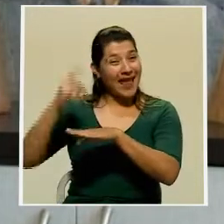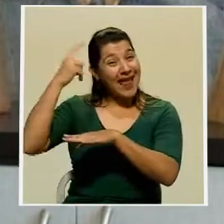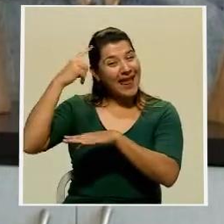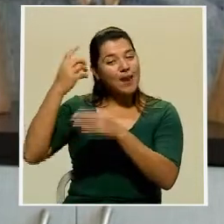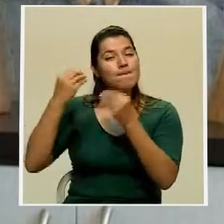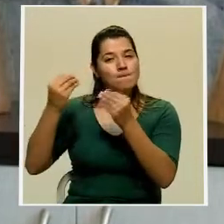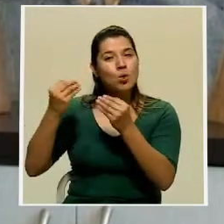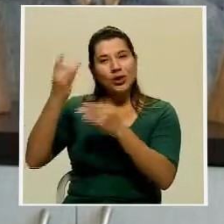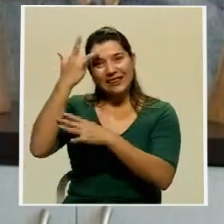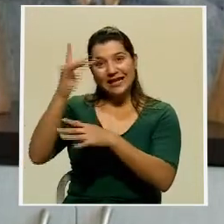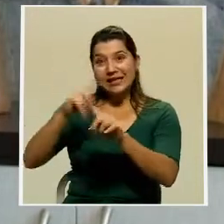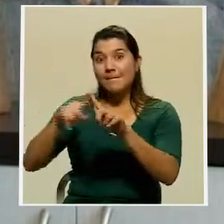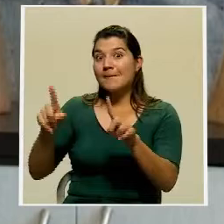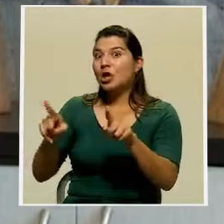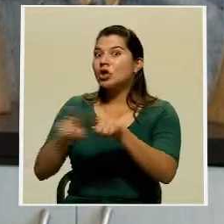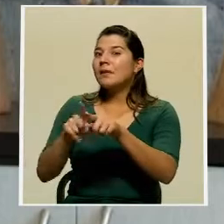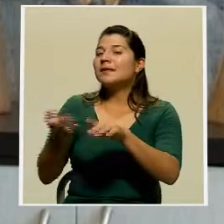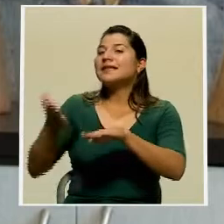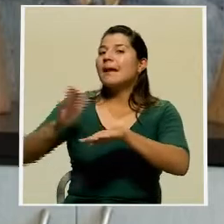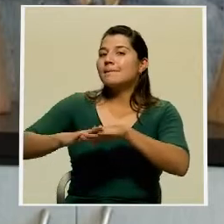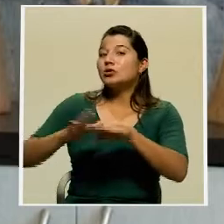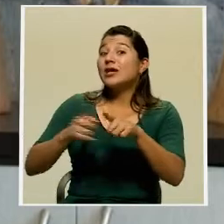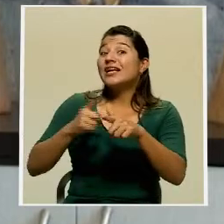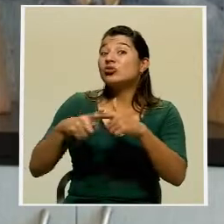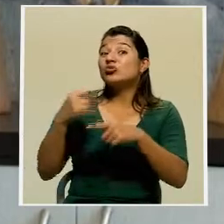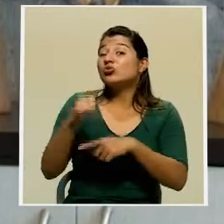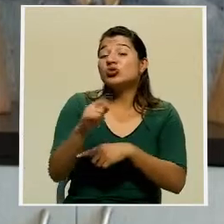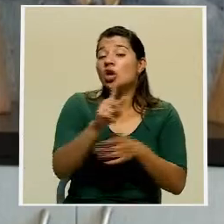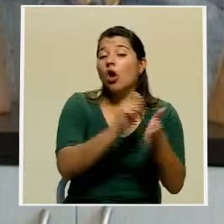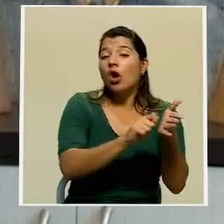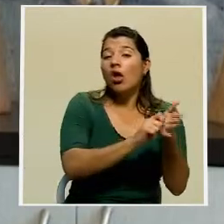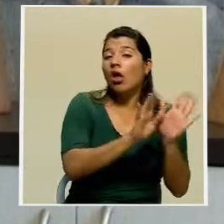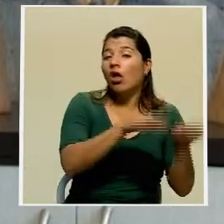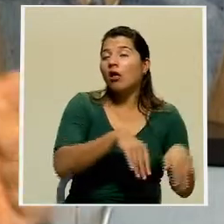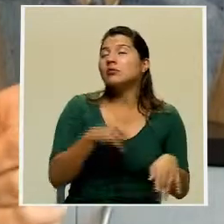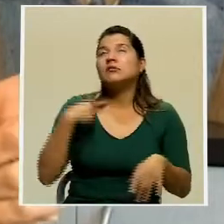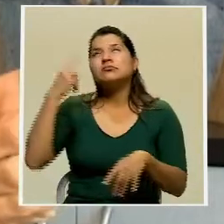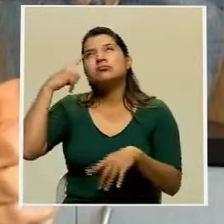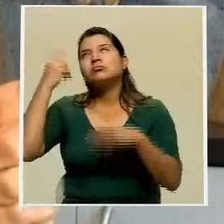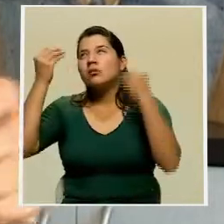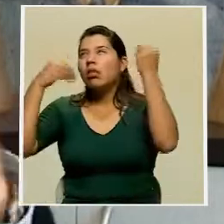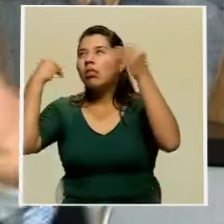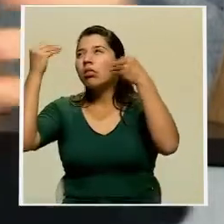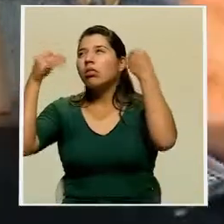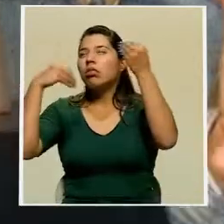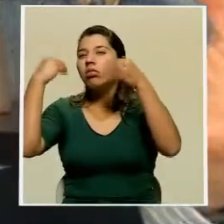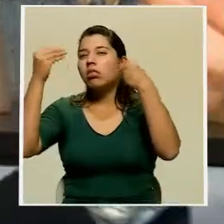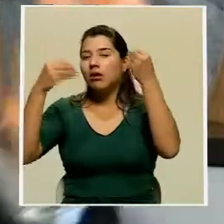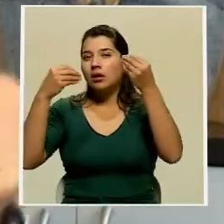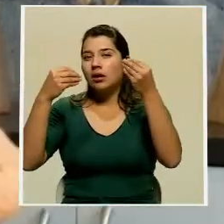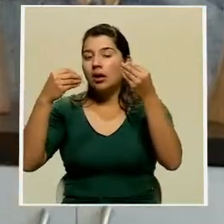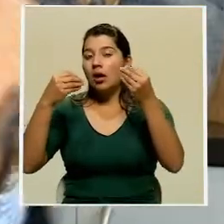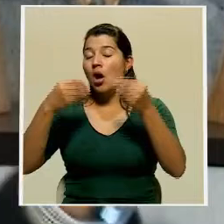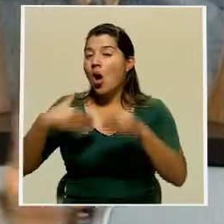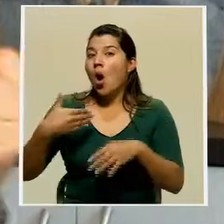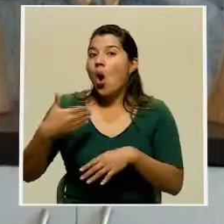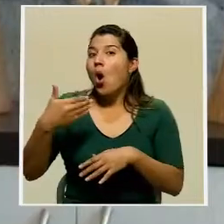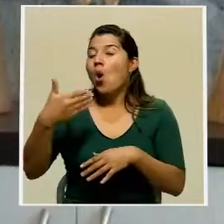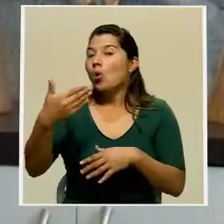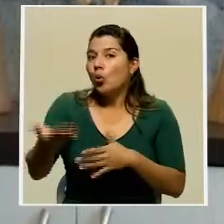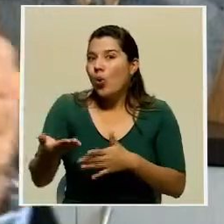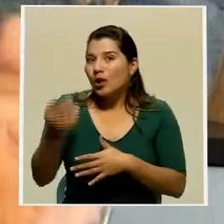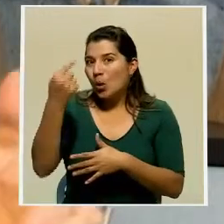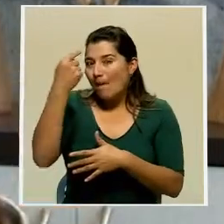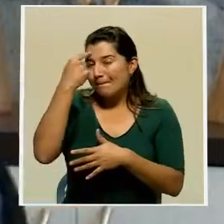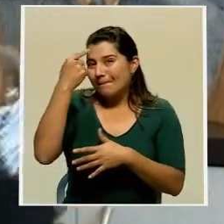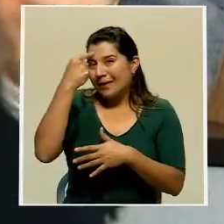pero es muy tramposo, ¿verdad? Entonces, si usted lo hace mental, cuando se le aparezca algo que a usted la atrae, algo que,